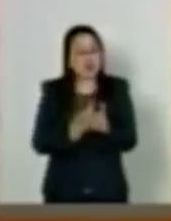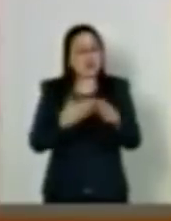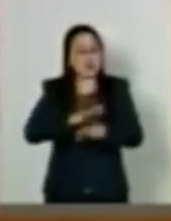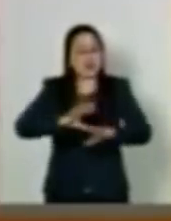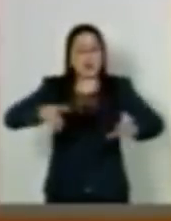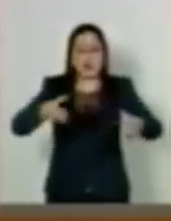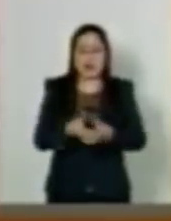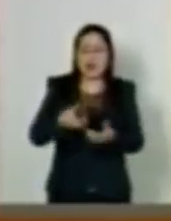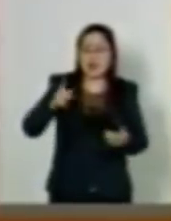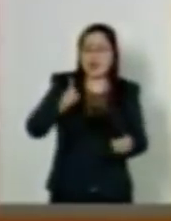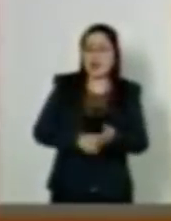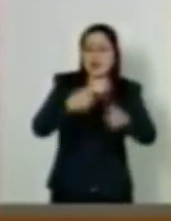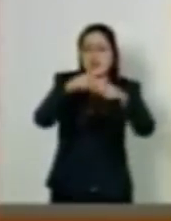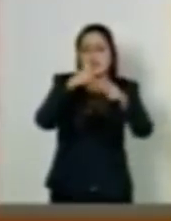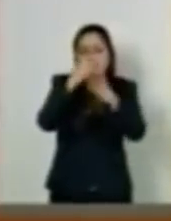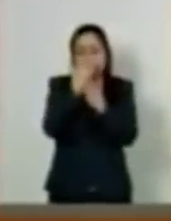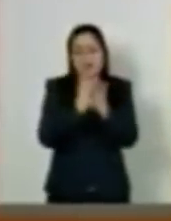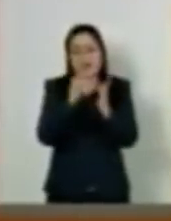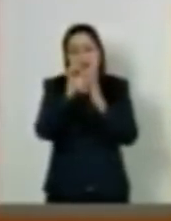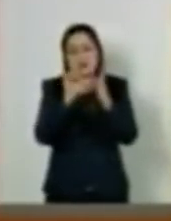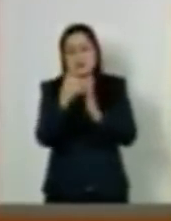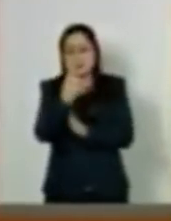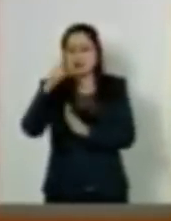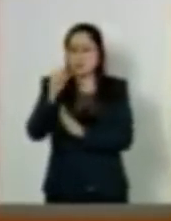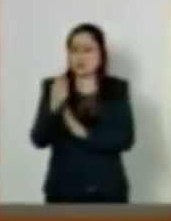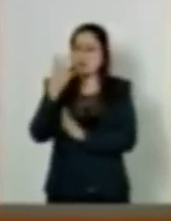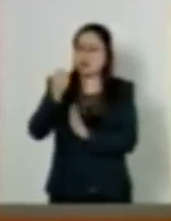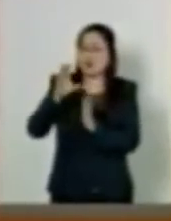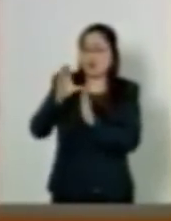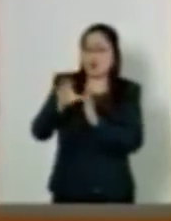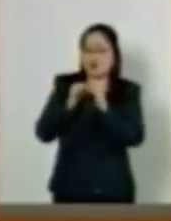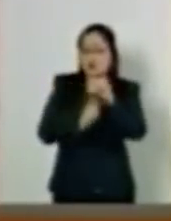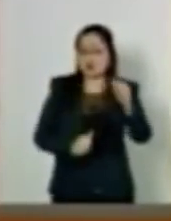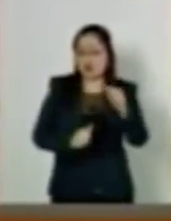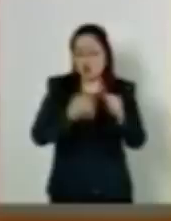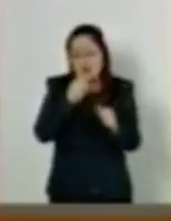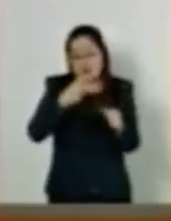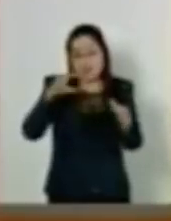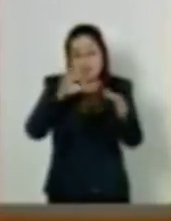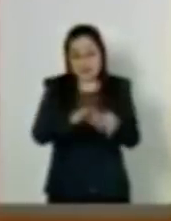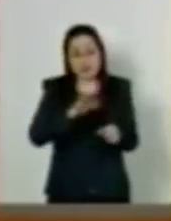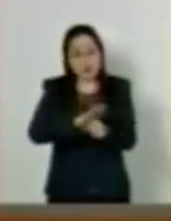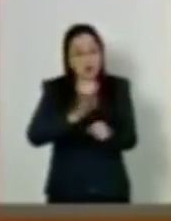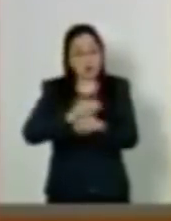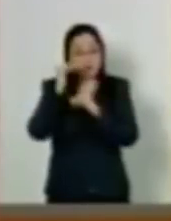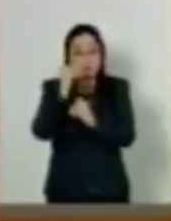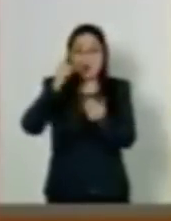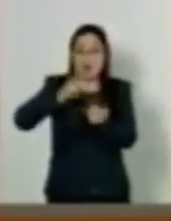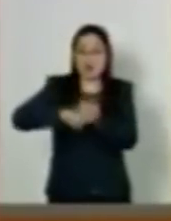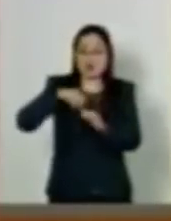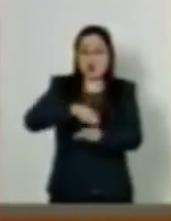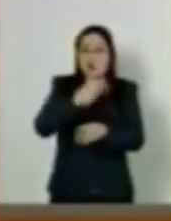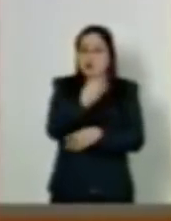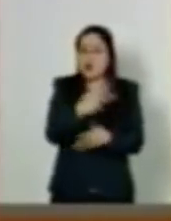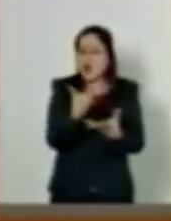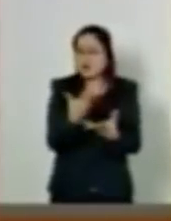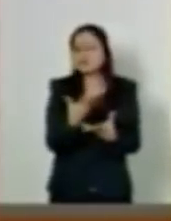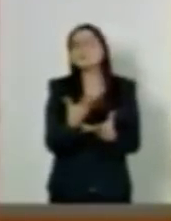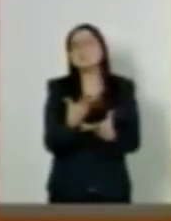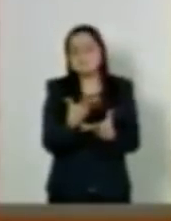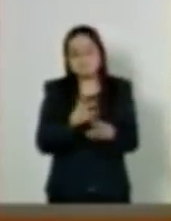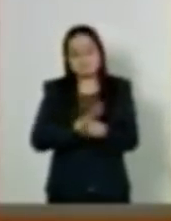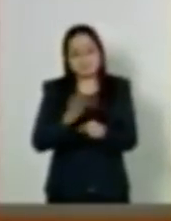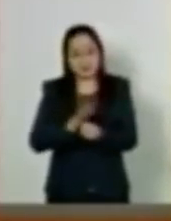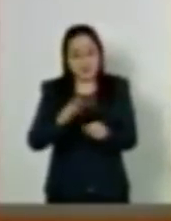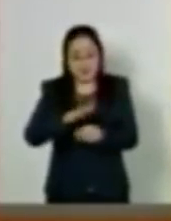el contenido del diverso 129 constitucional, que expresa limitaciones a su actuación. En